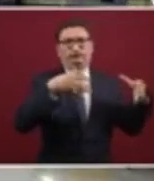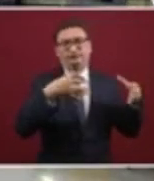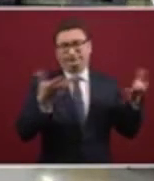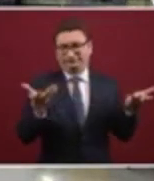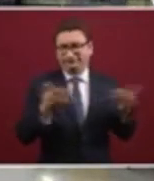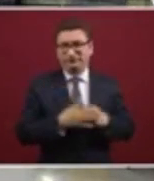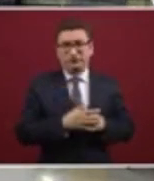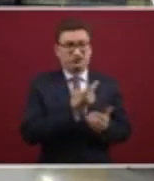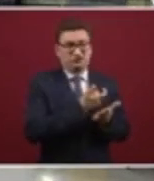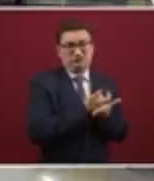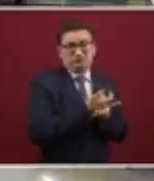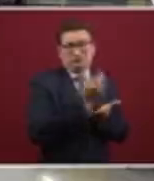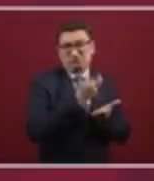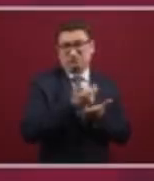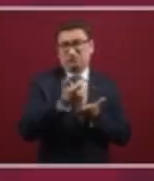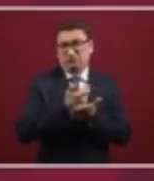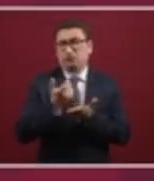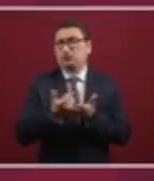con sueldos